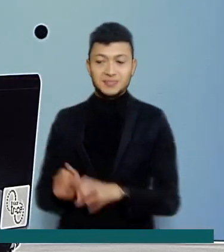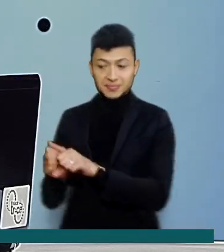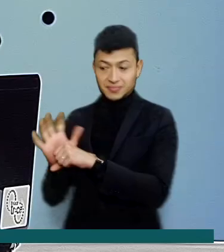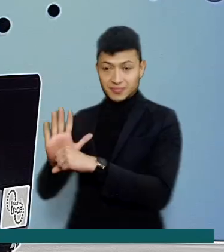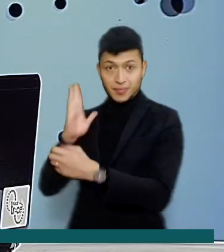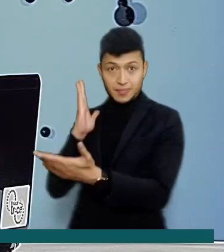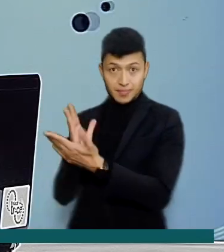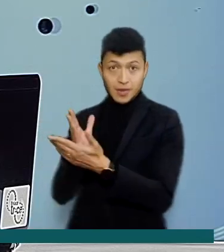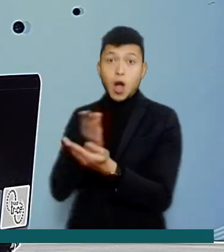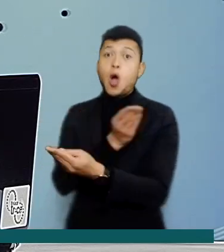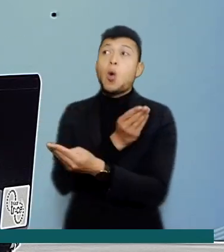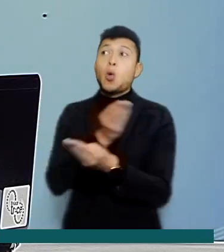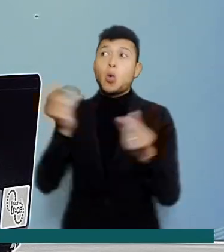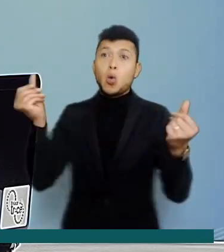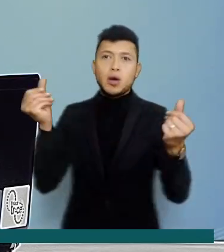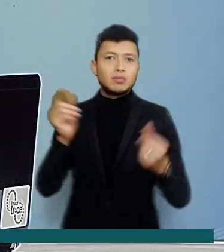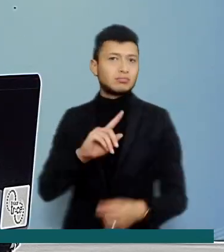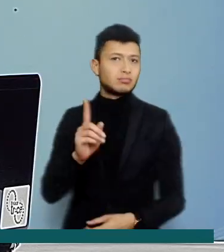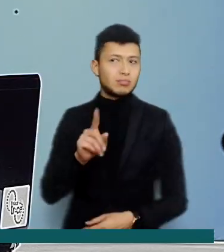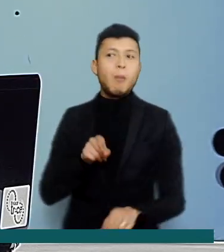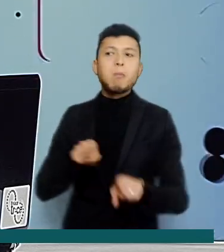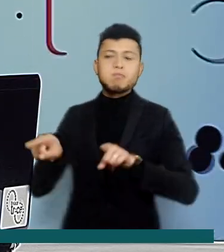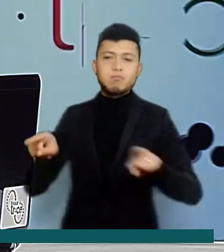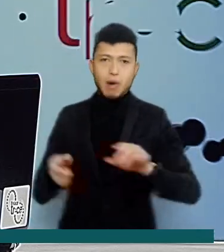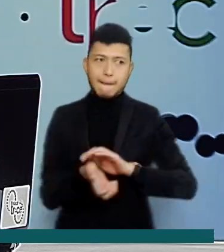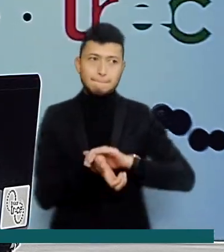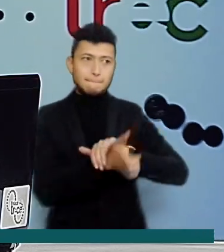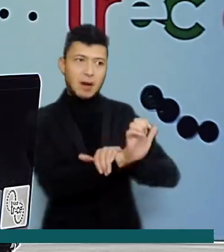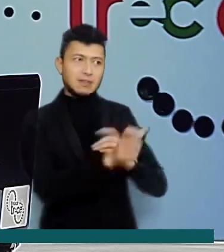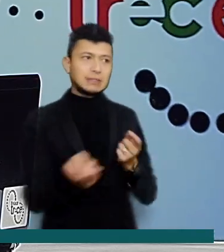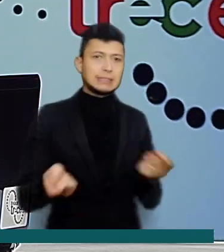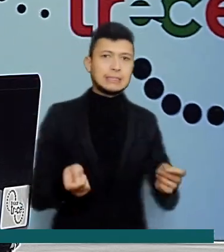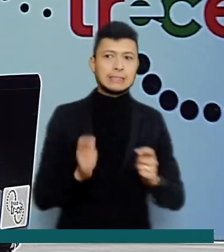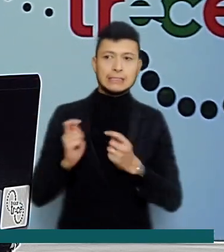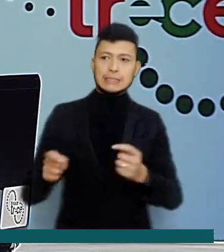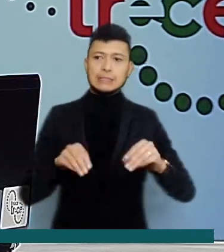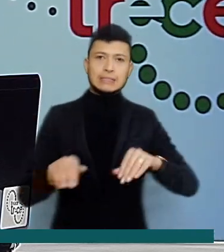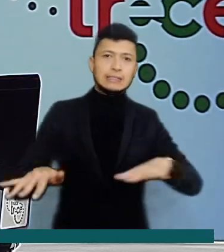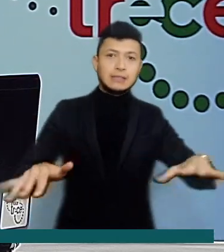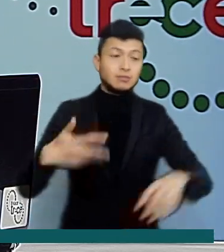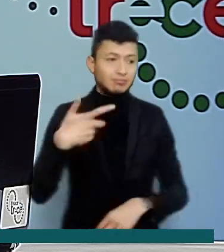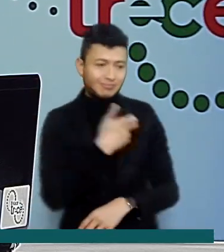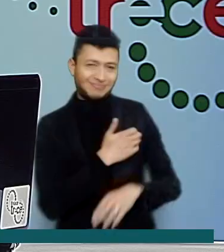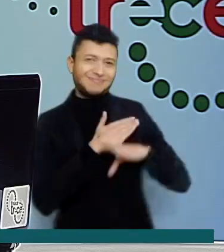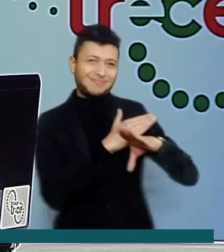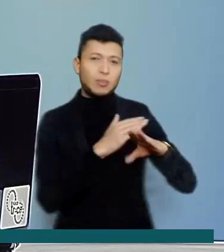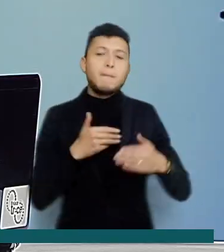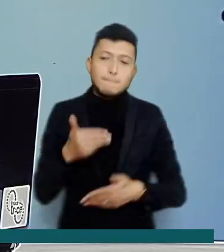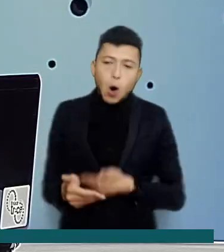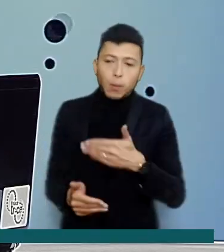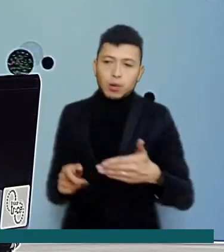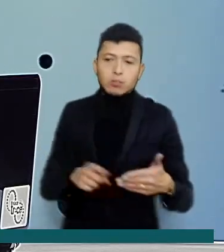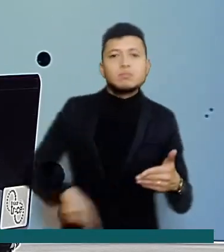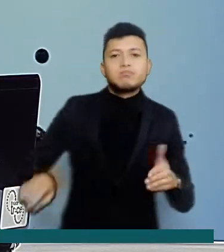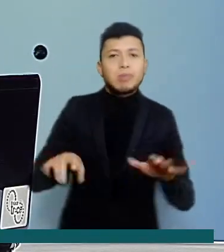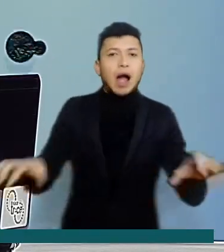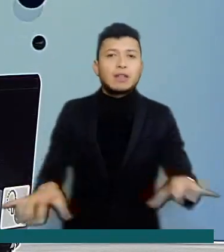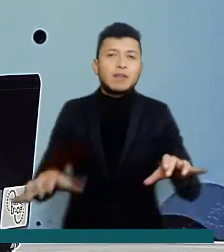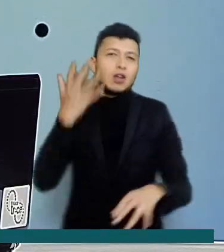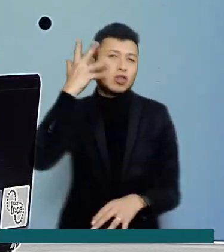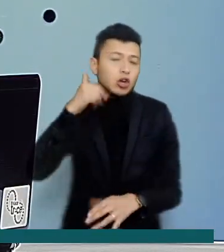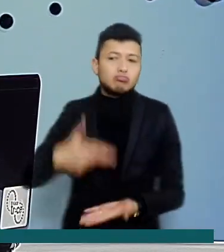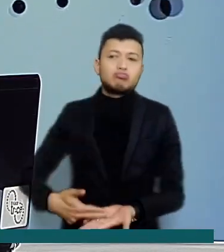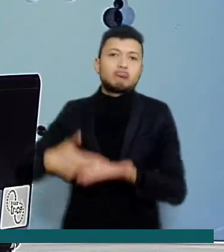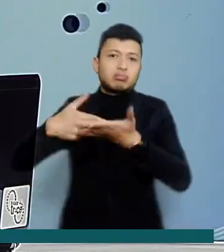El COVID no se ha ido y aunque las medidas de prevención del contagio fueron efectivas y la vacunación permitió que poco a poco se retomen las